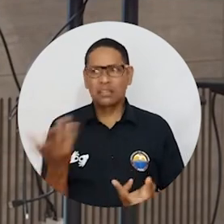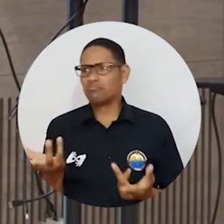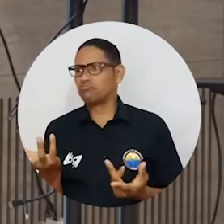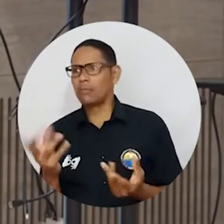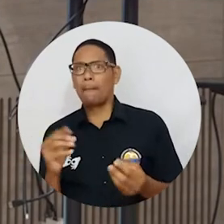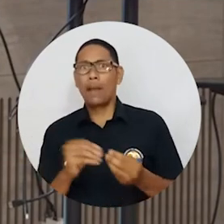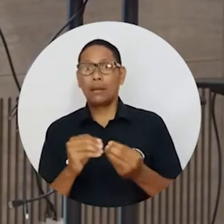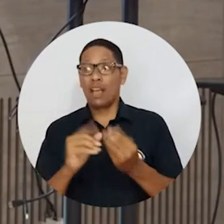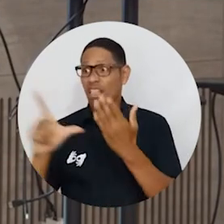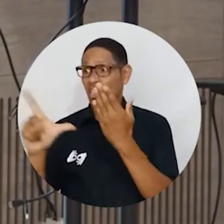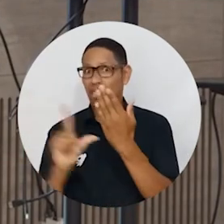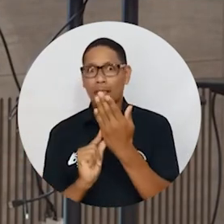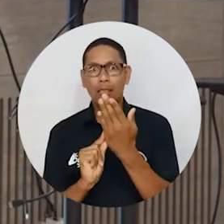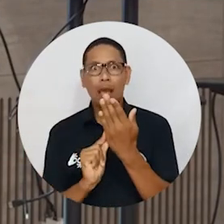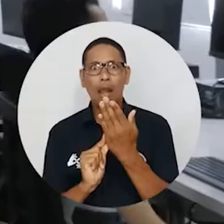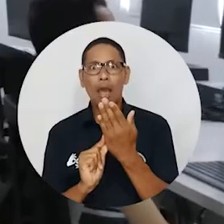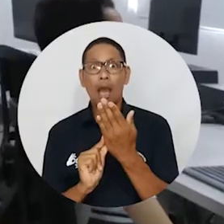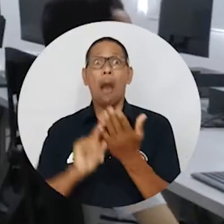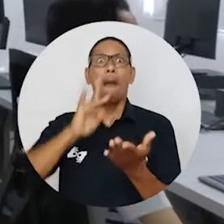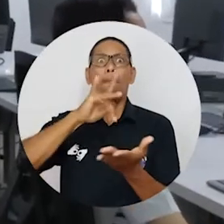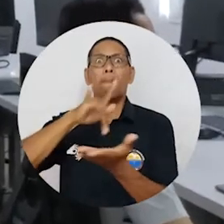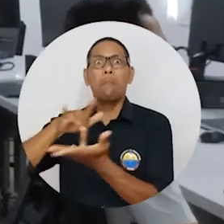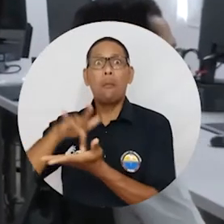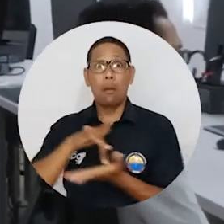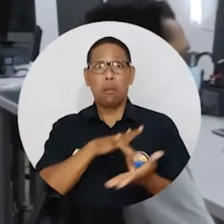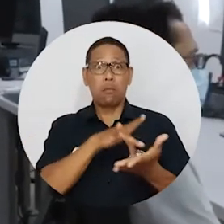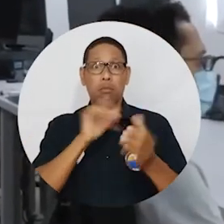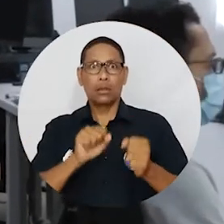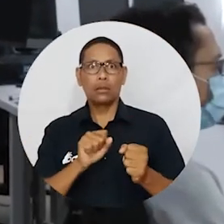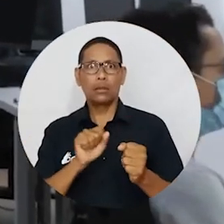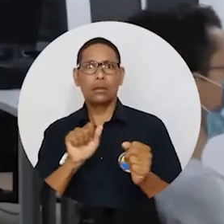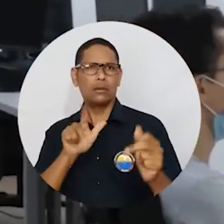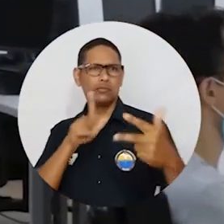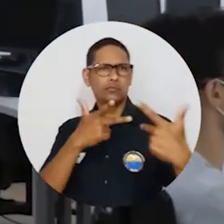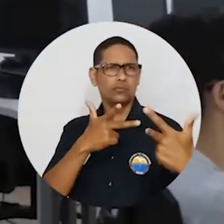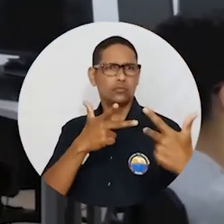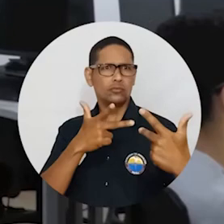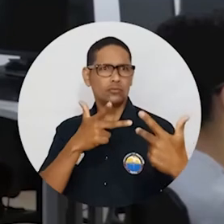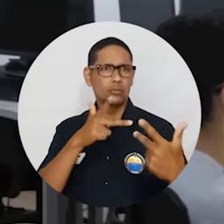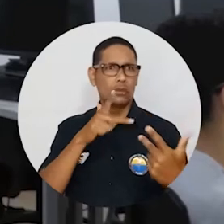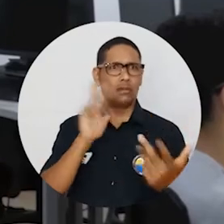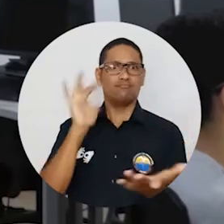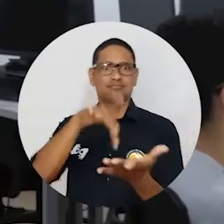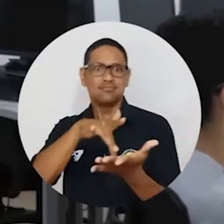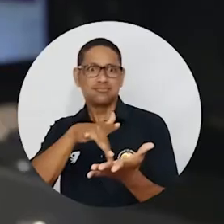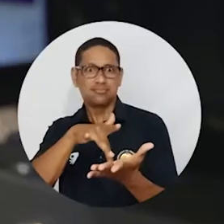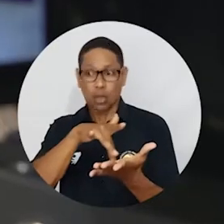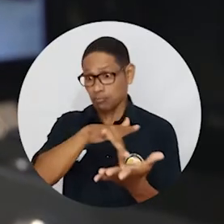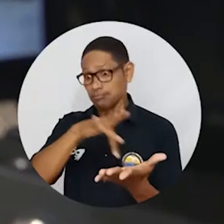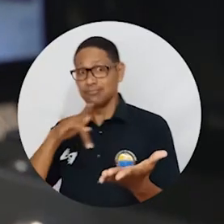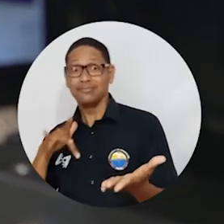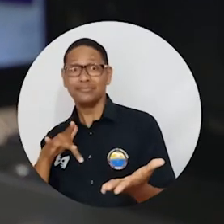el que confluye lo digital con lo presencial, que es sincrónico y asincrónico.